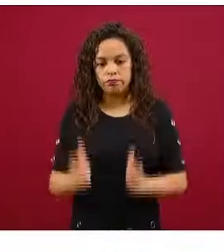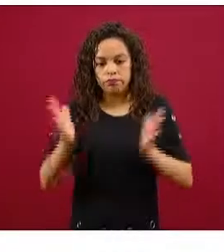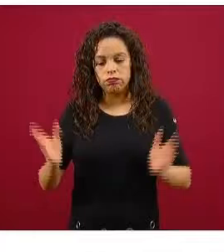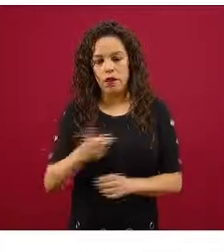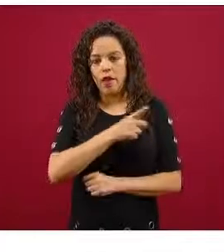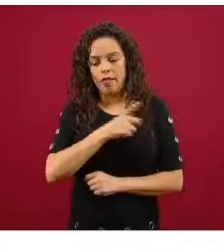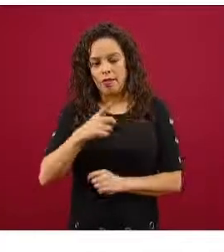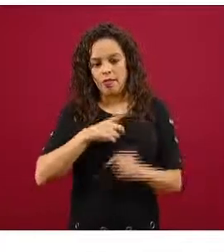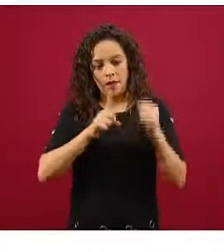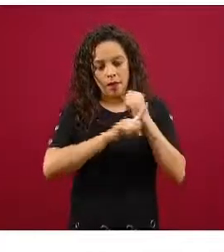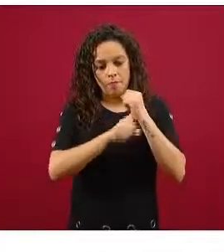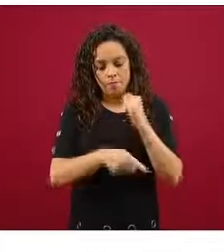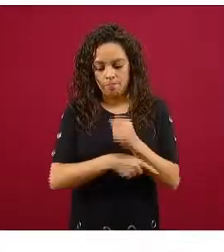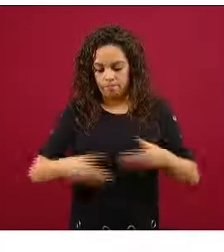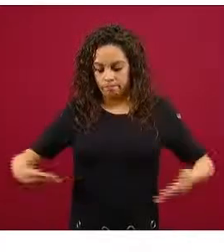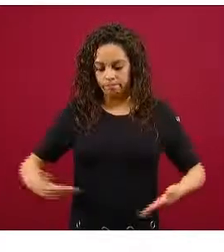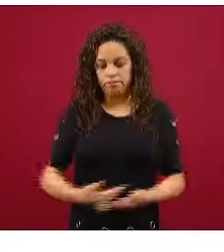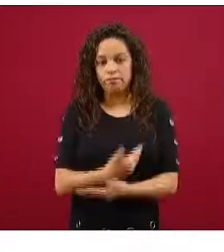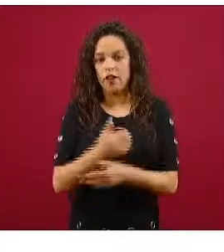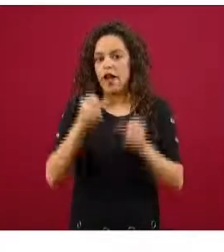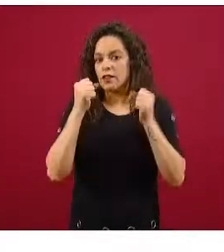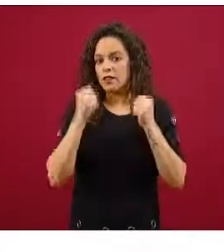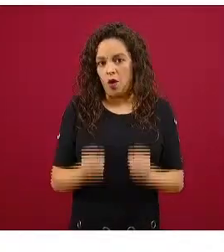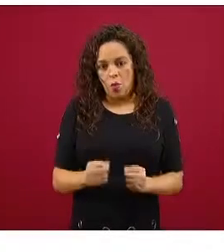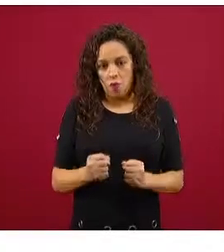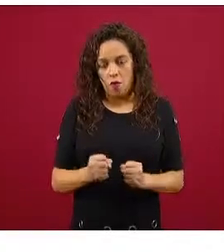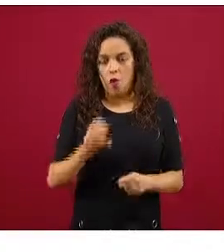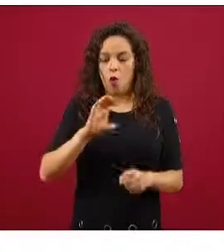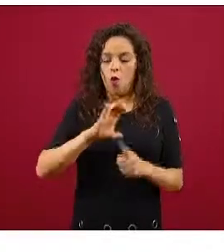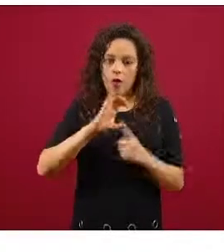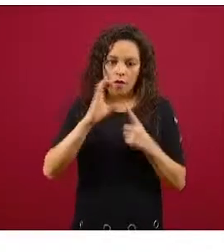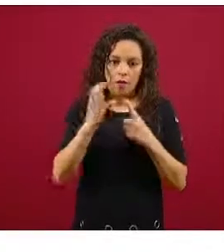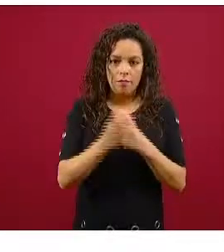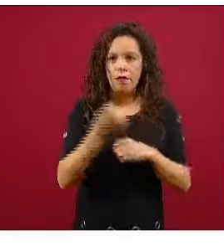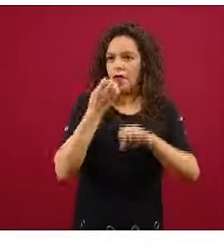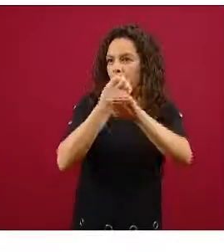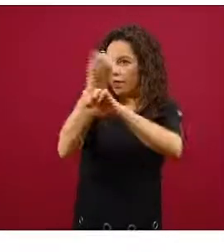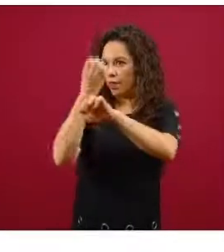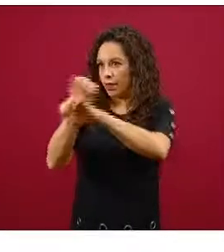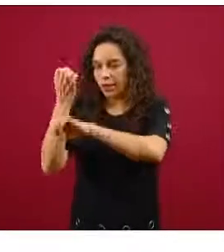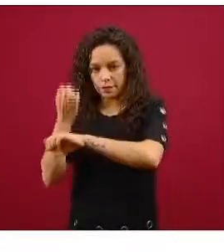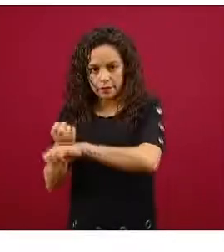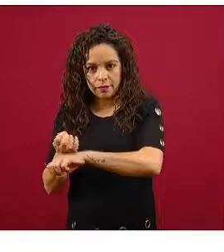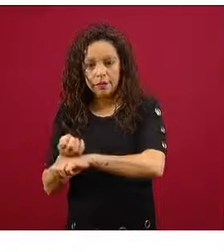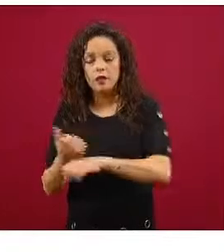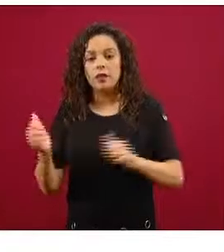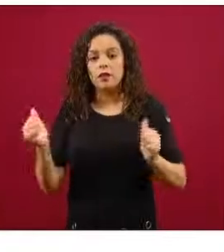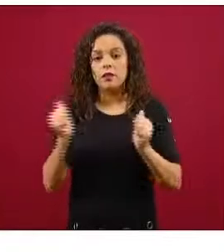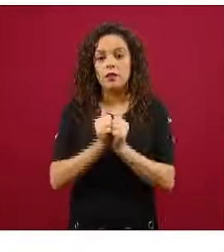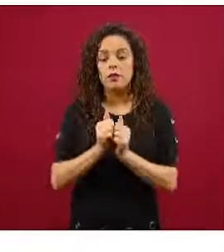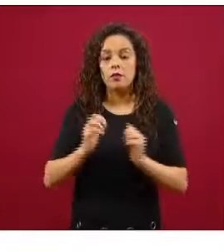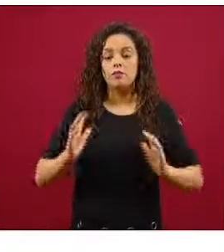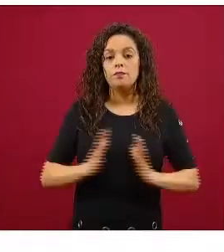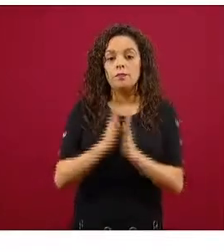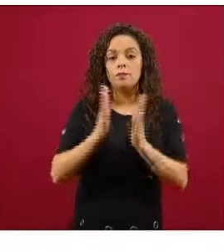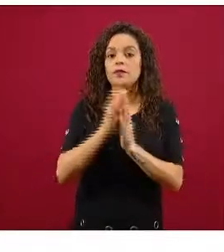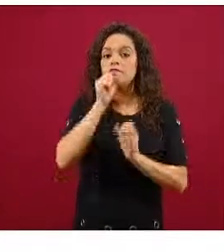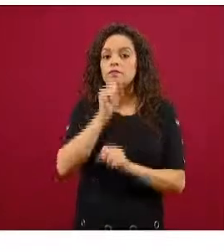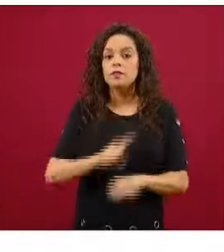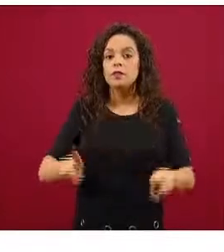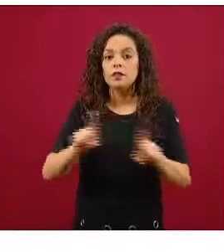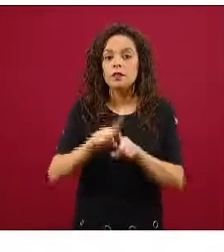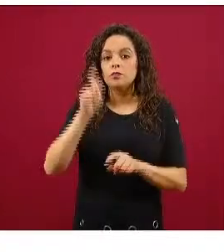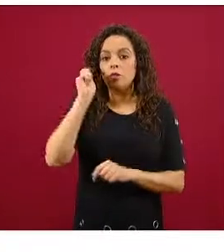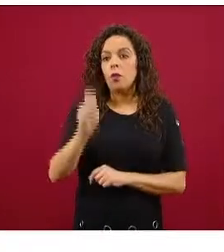Nacional y los comités estatales, a la vez de participar con el Observatorio de Mortalidad Materna y las agencias